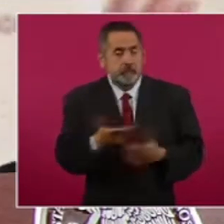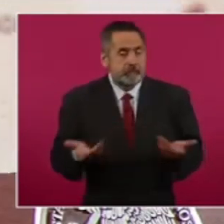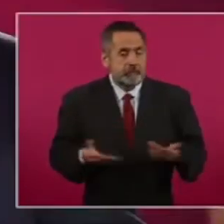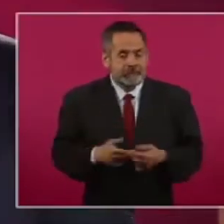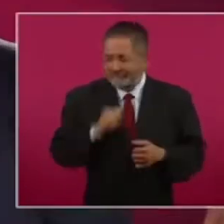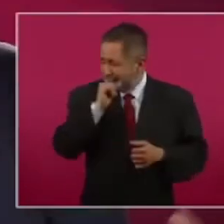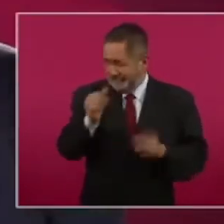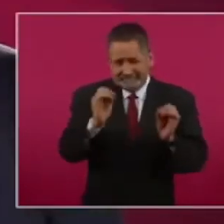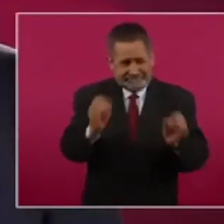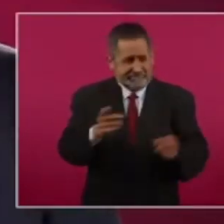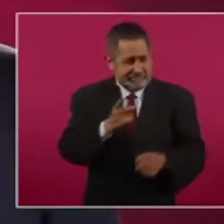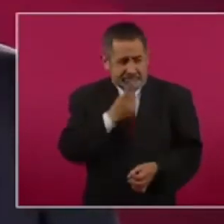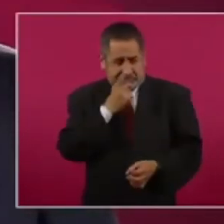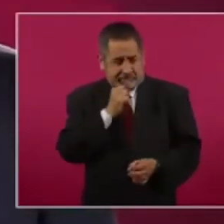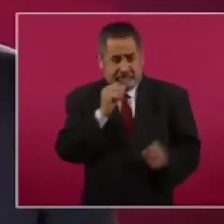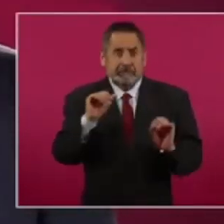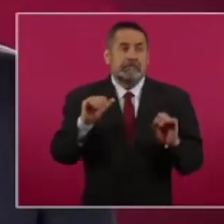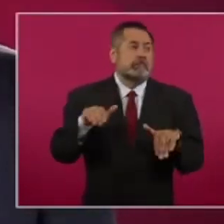Nada.